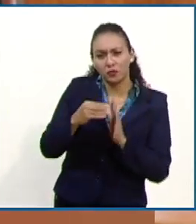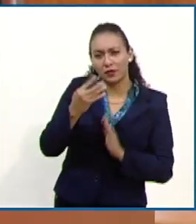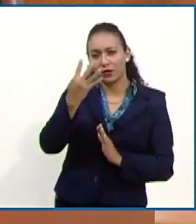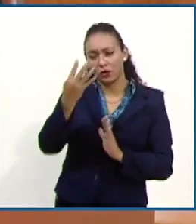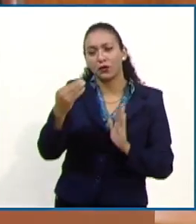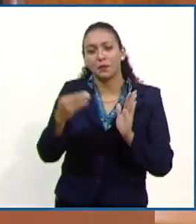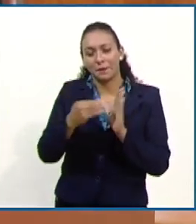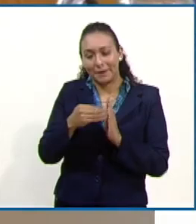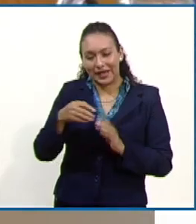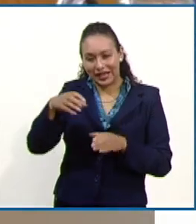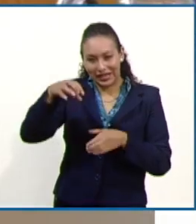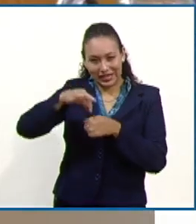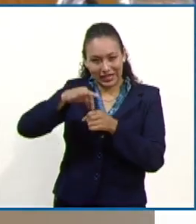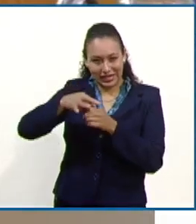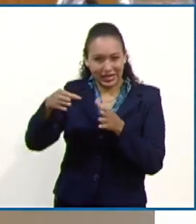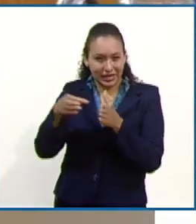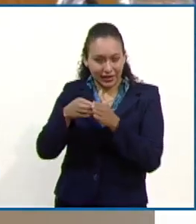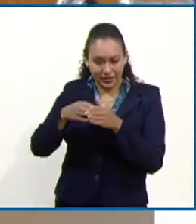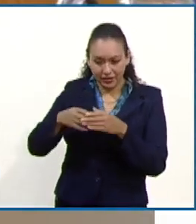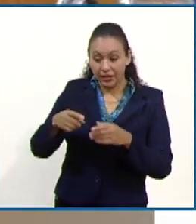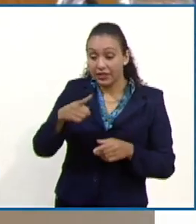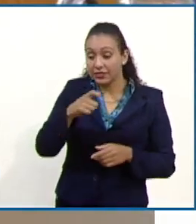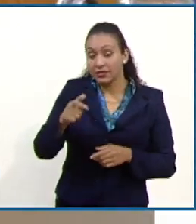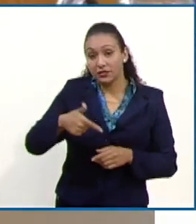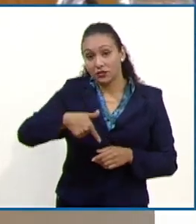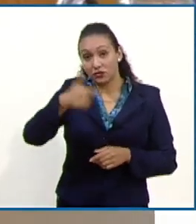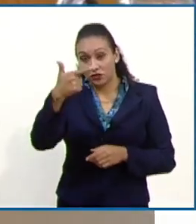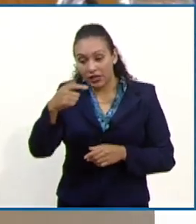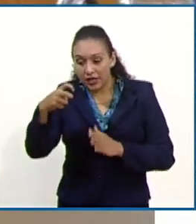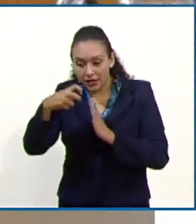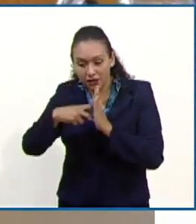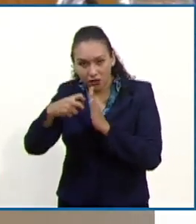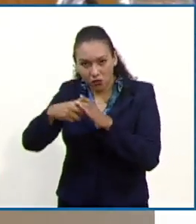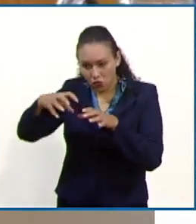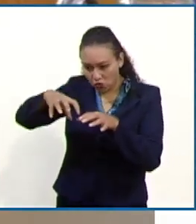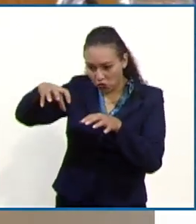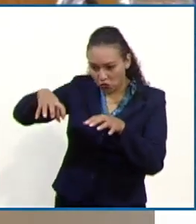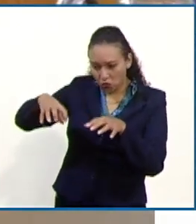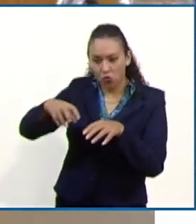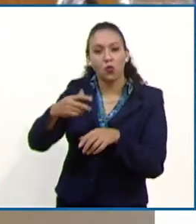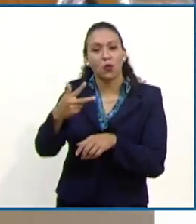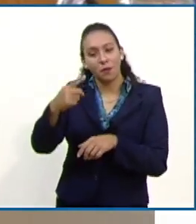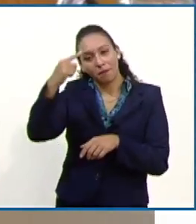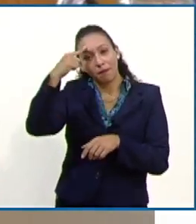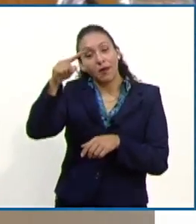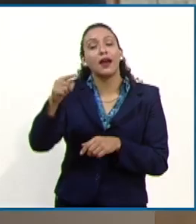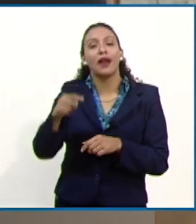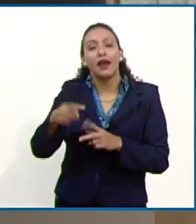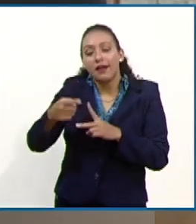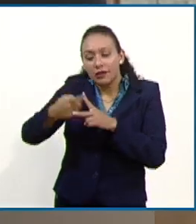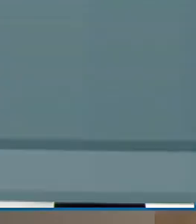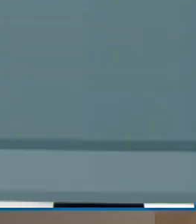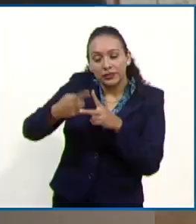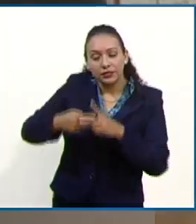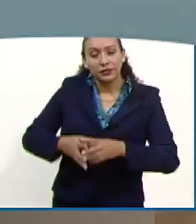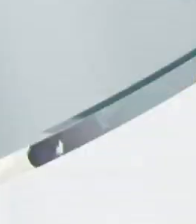casillas, anuló la votación recibida en 112 y modificó el cómputo en 8 por errores aritméticos.